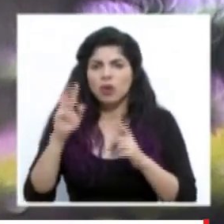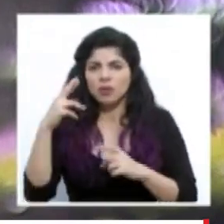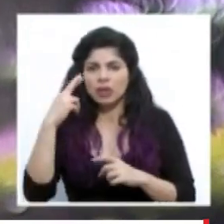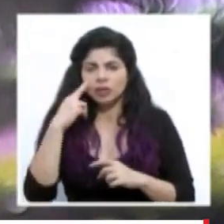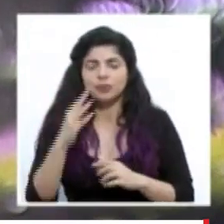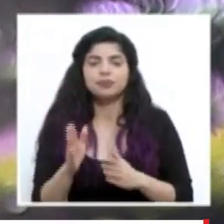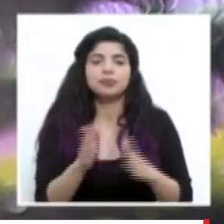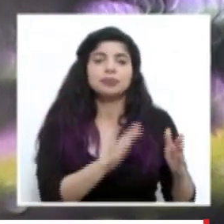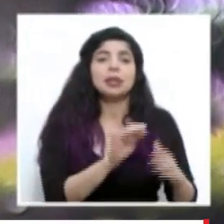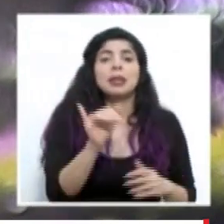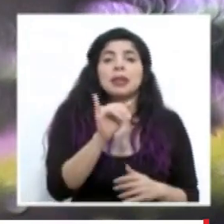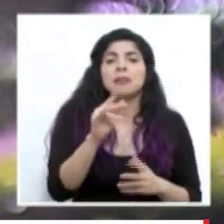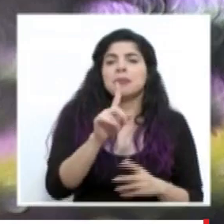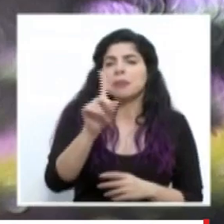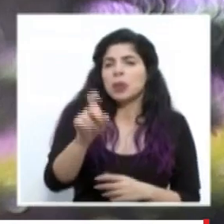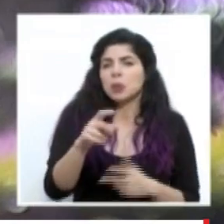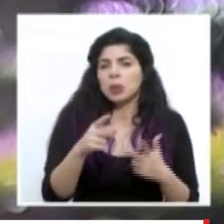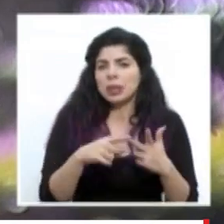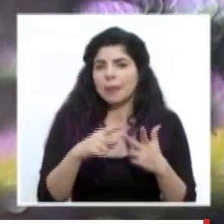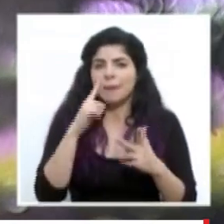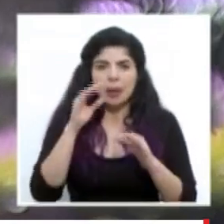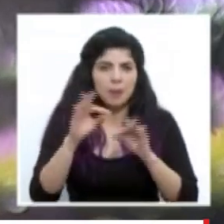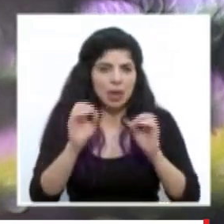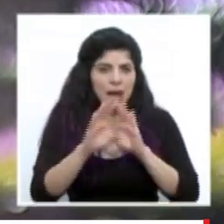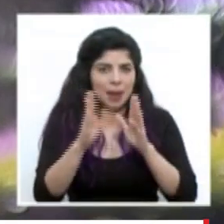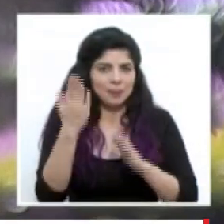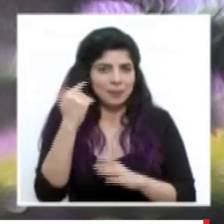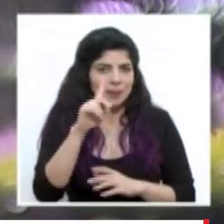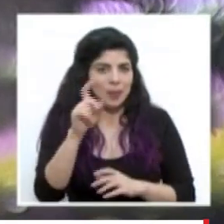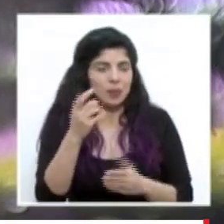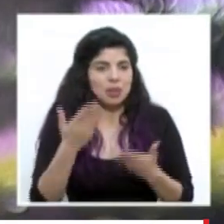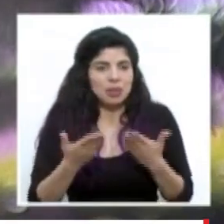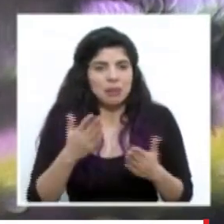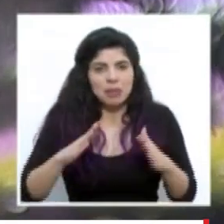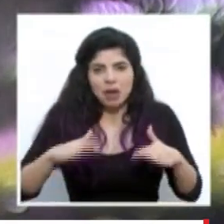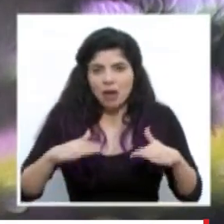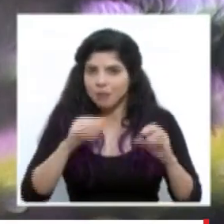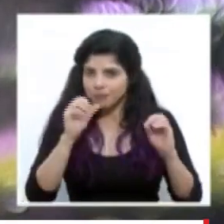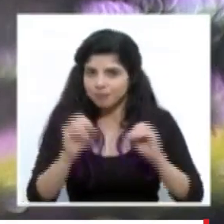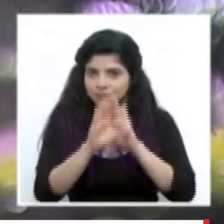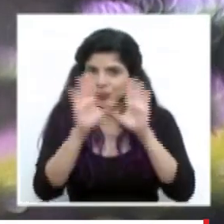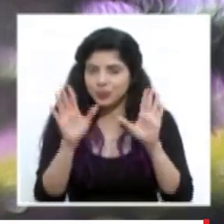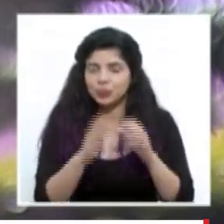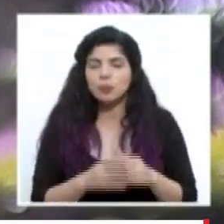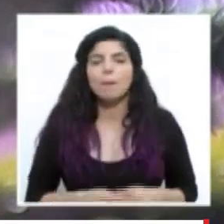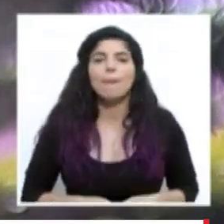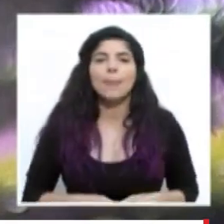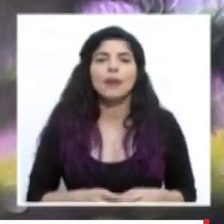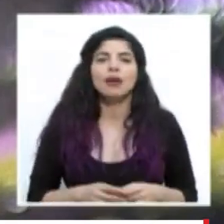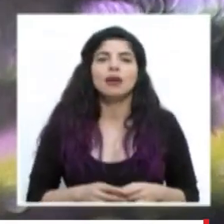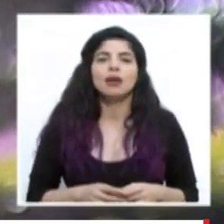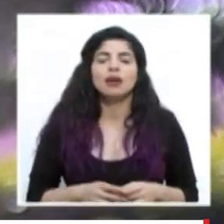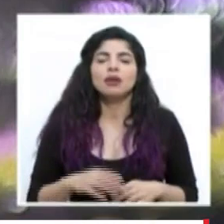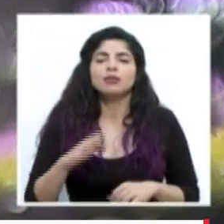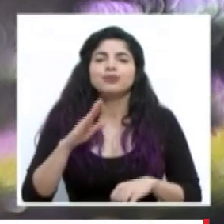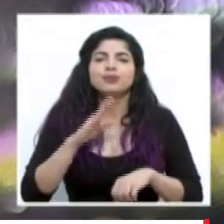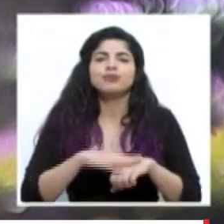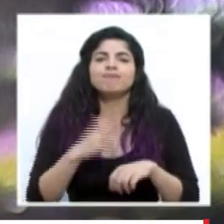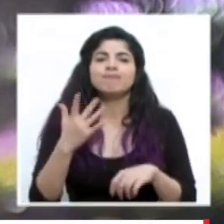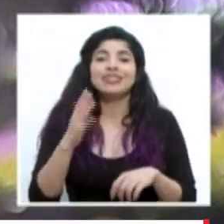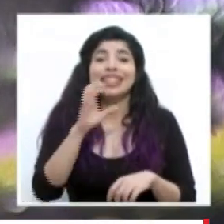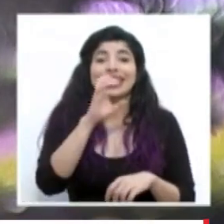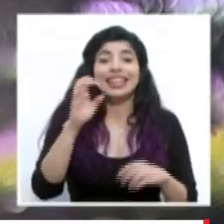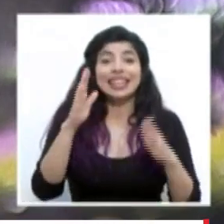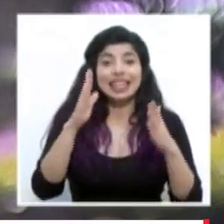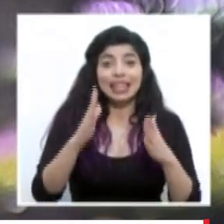También quería preguntarle, solo para aclarar, porque de la pregunta anterior tal vez no nos quedó demasiado claro, los